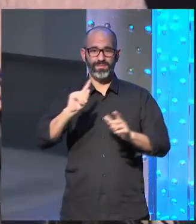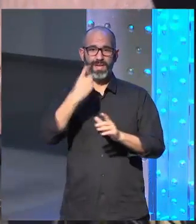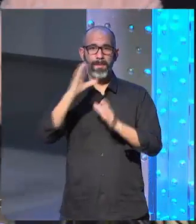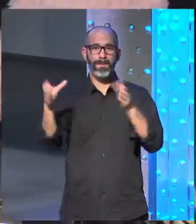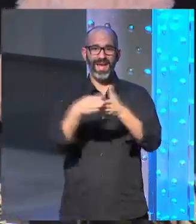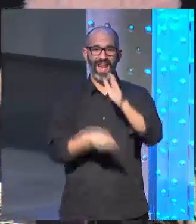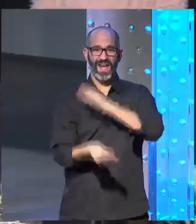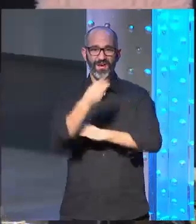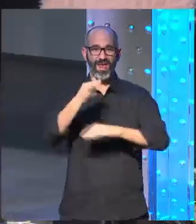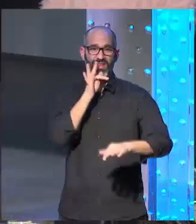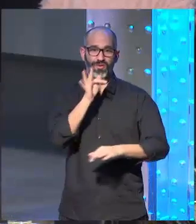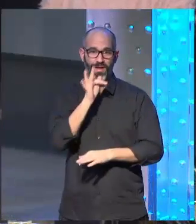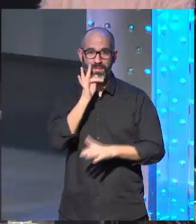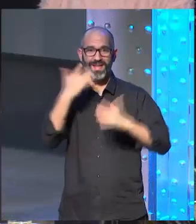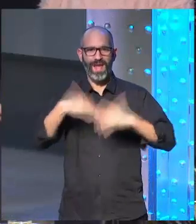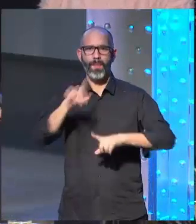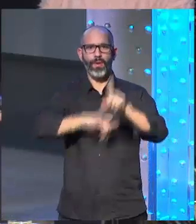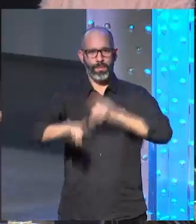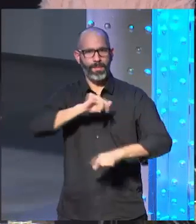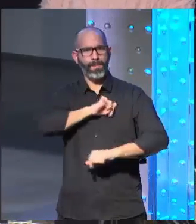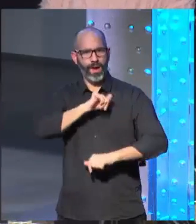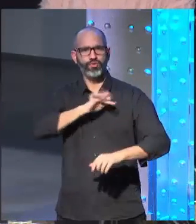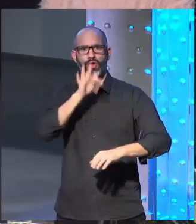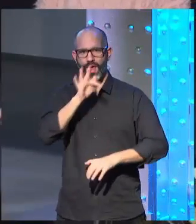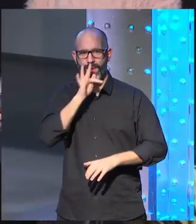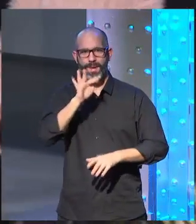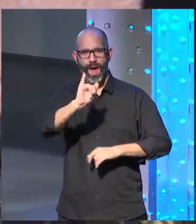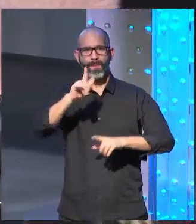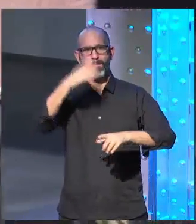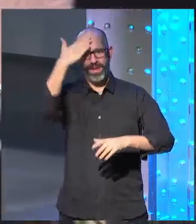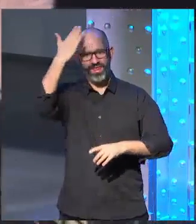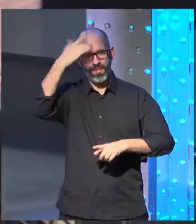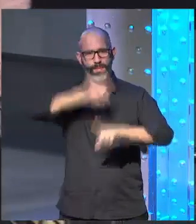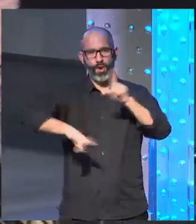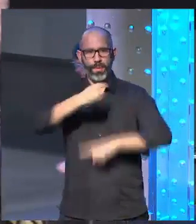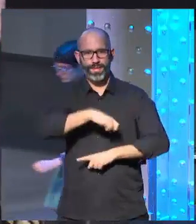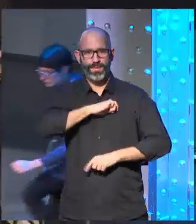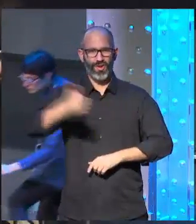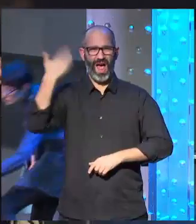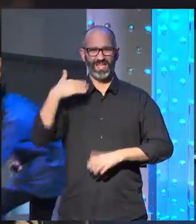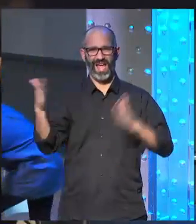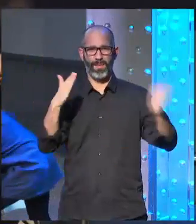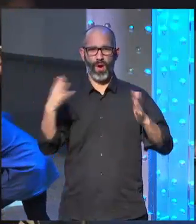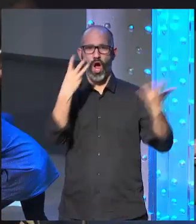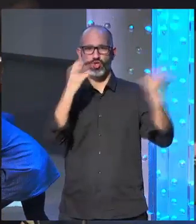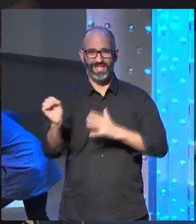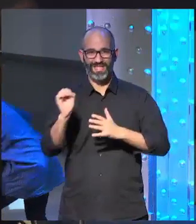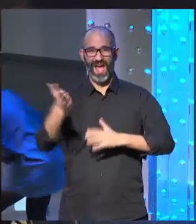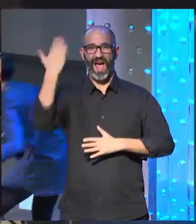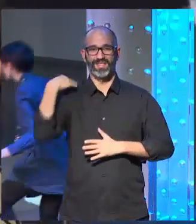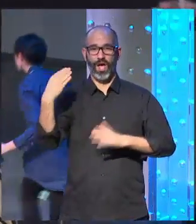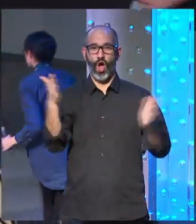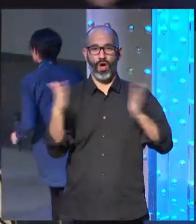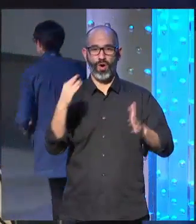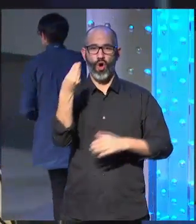ni nacido y ya el problema del paro seguía siendo el principal problema de los españoles. Y ya entonces aquellos